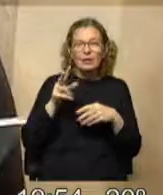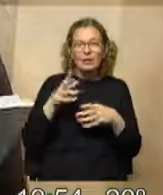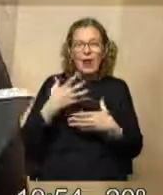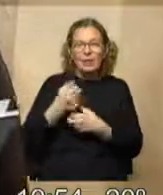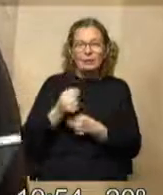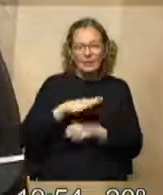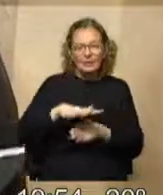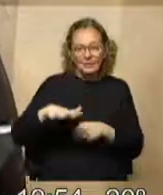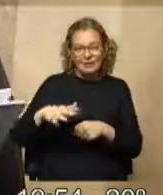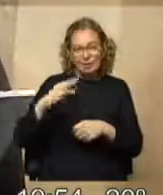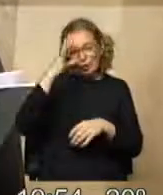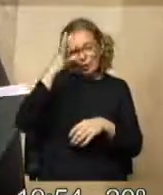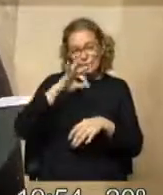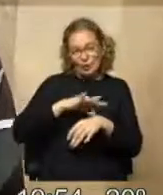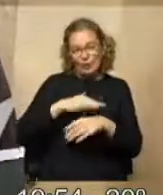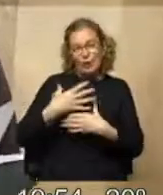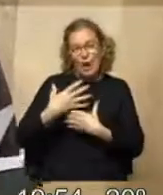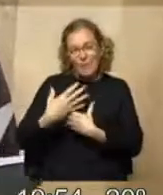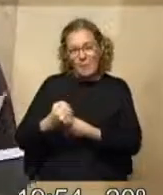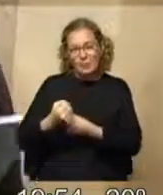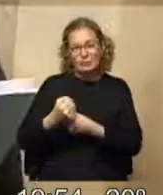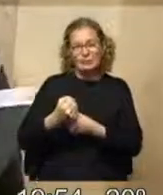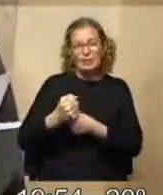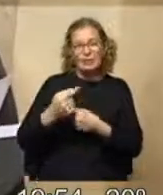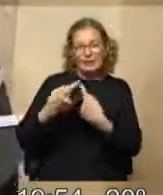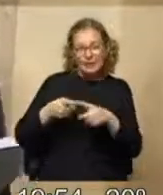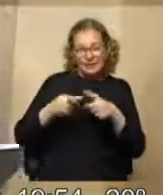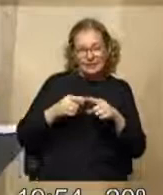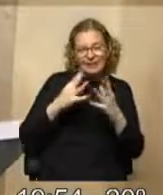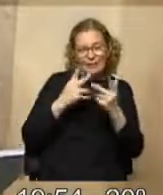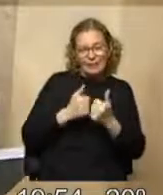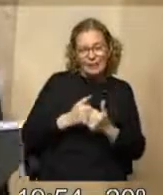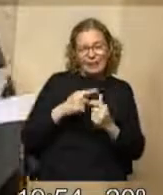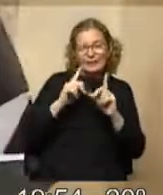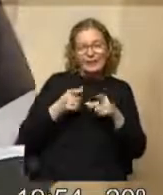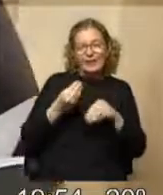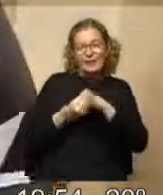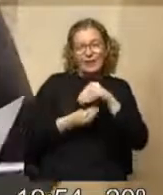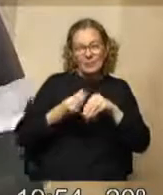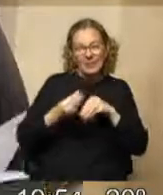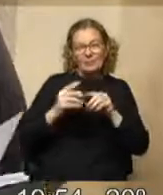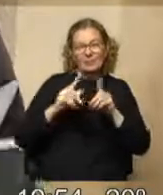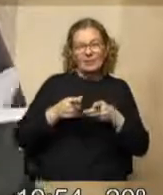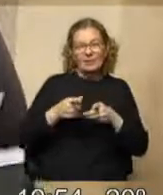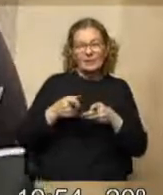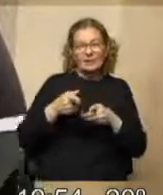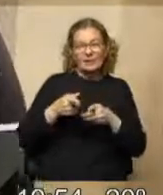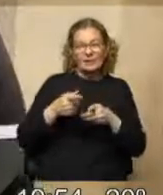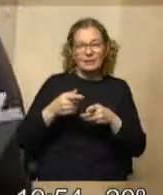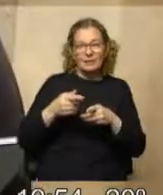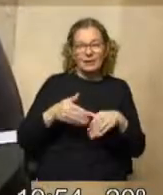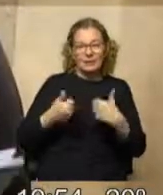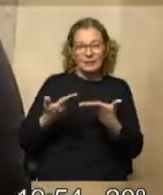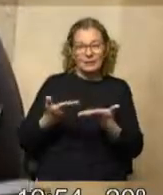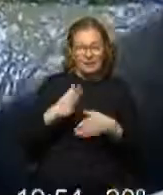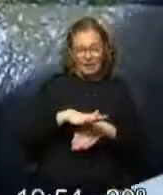niños, con el sostén psicológico, con el sostén en recursos y con el sostén también de las familias y los familiares que en definitiva van a recibir